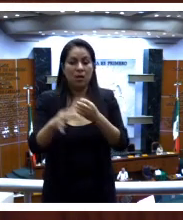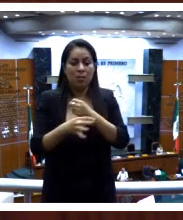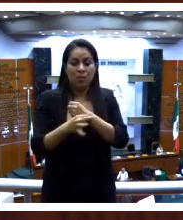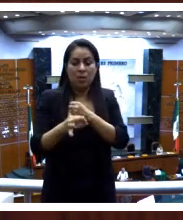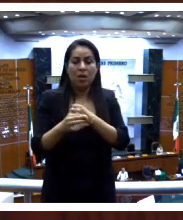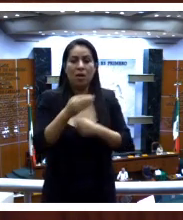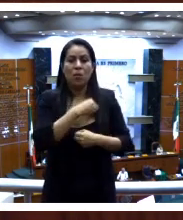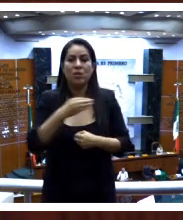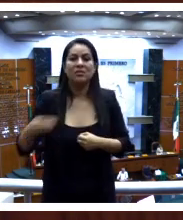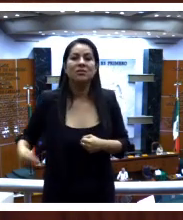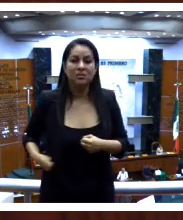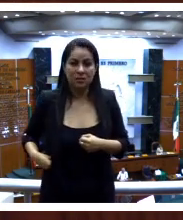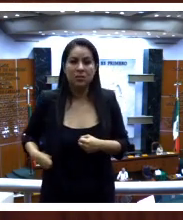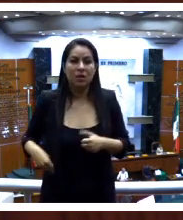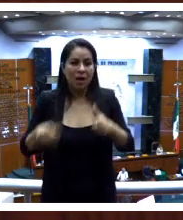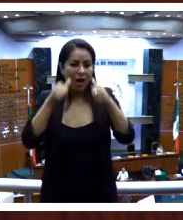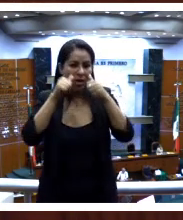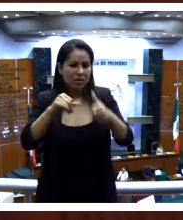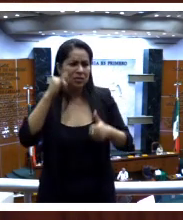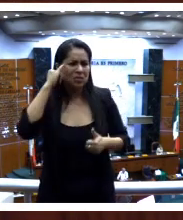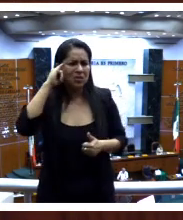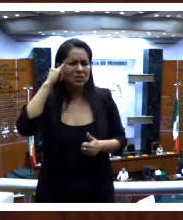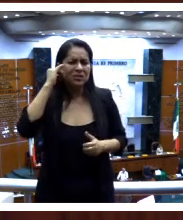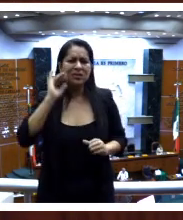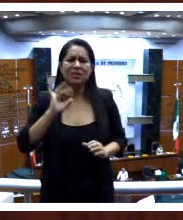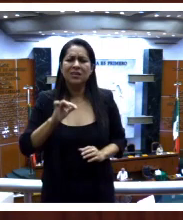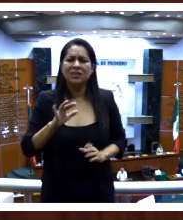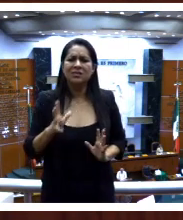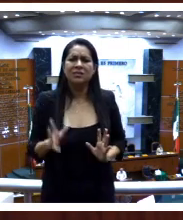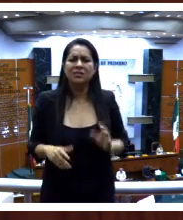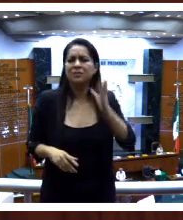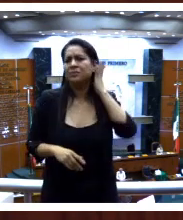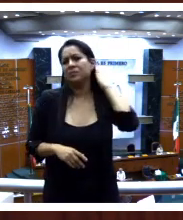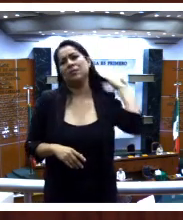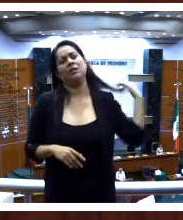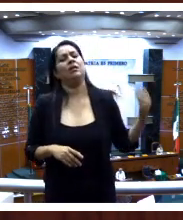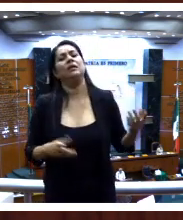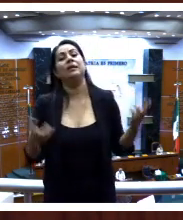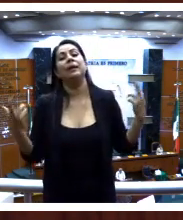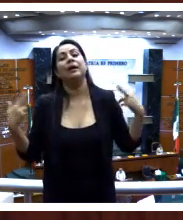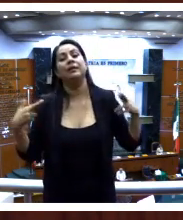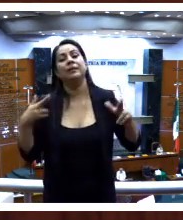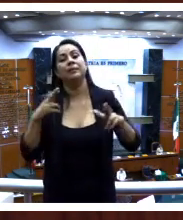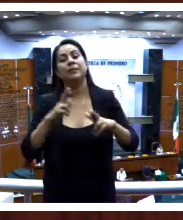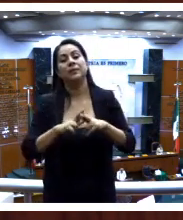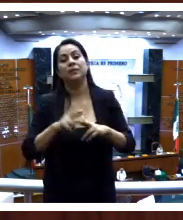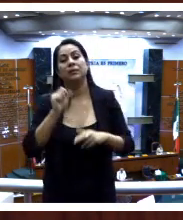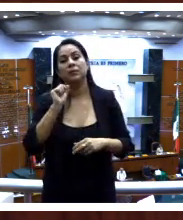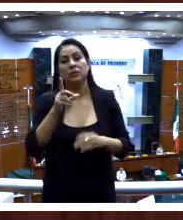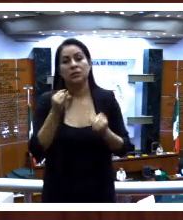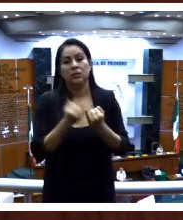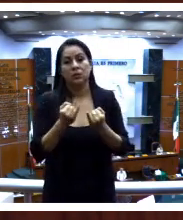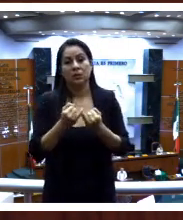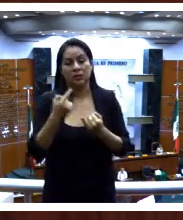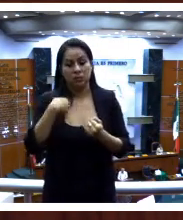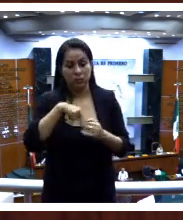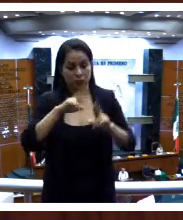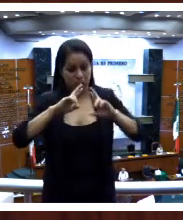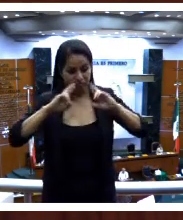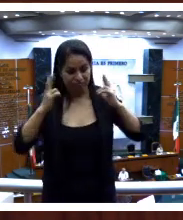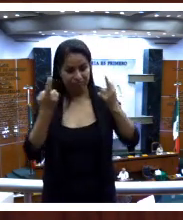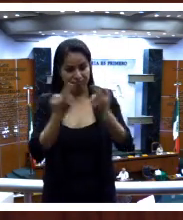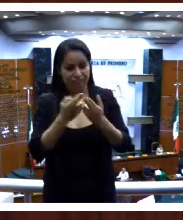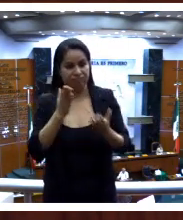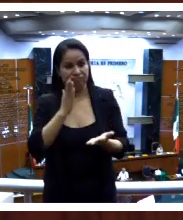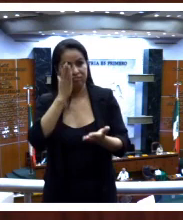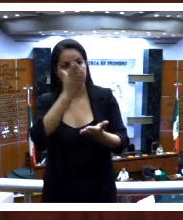municipal atención a los indígenas y a quienes los representan. Hemos tenido reuniones